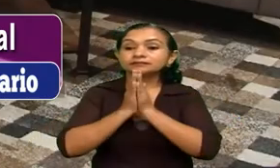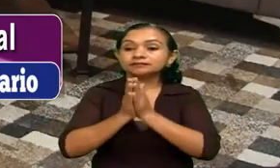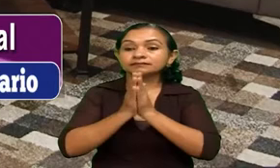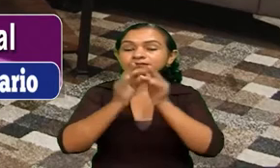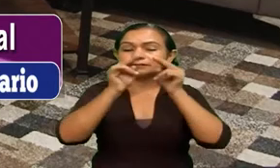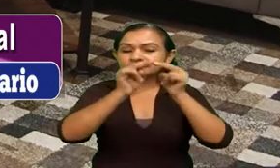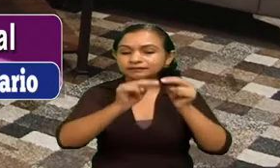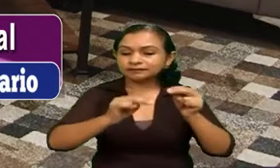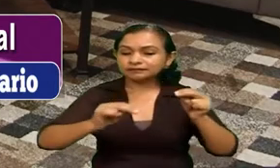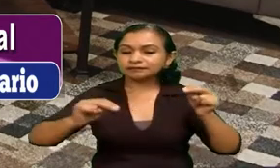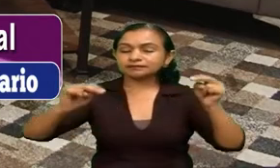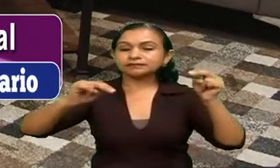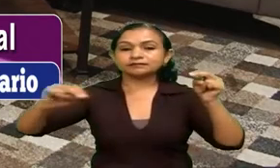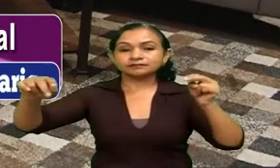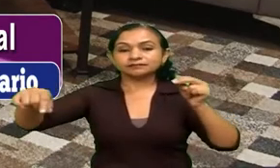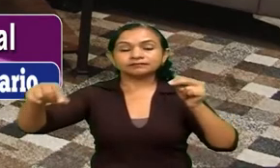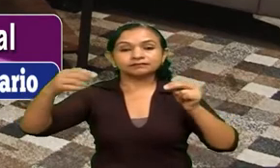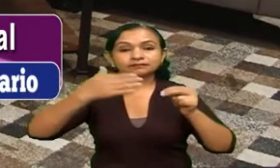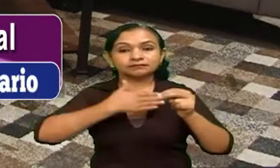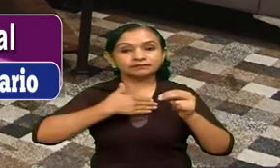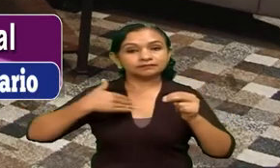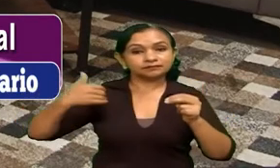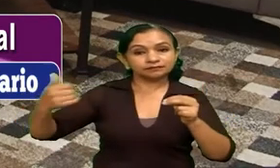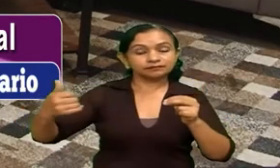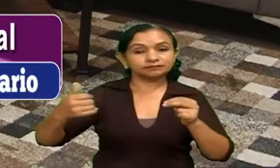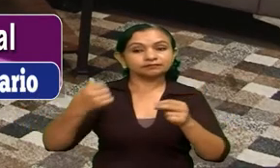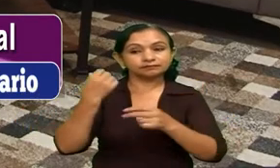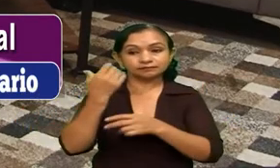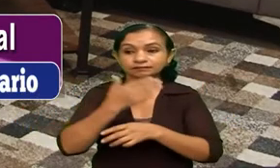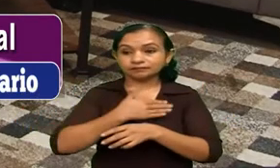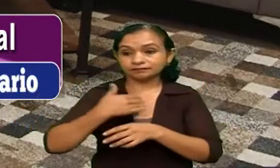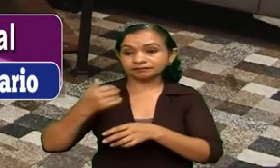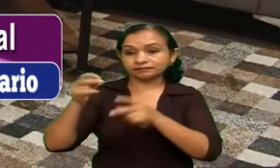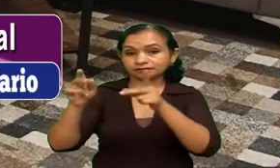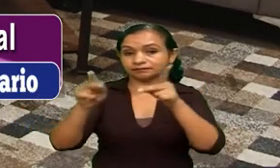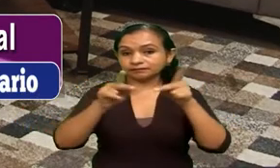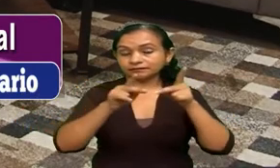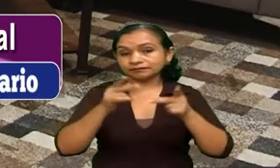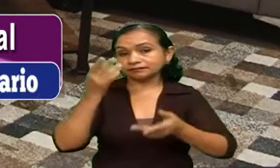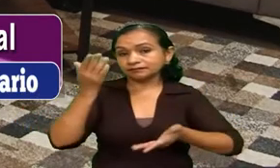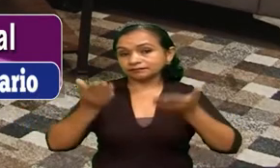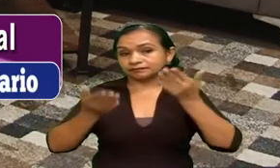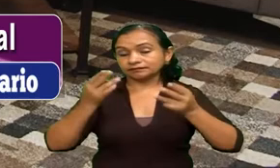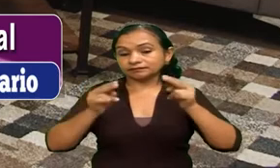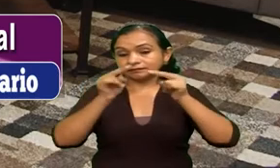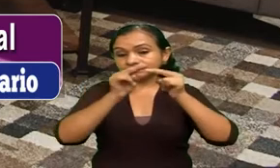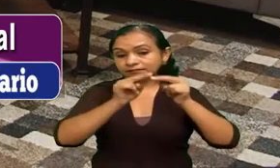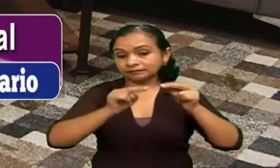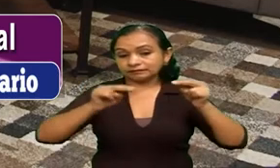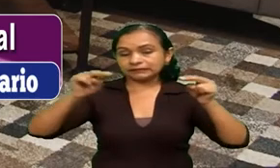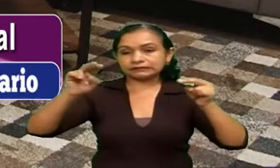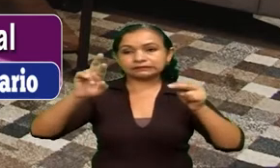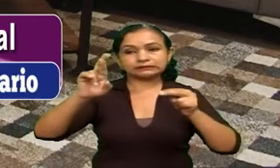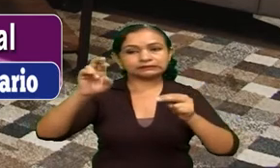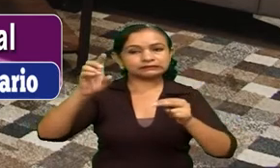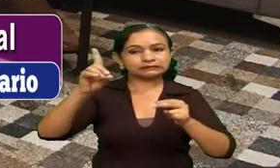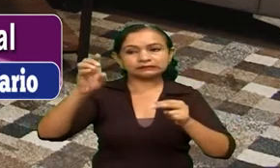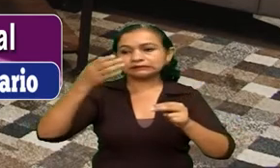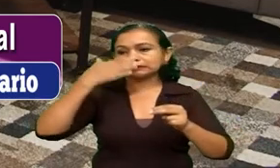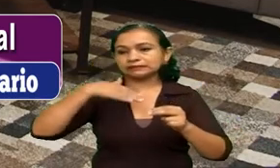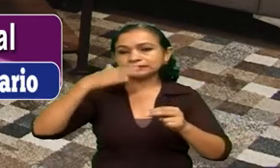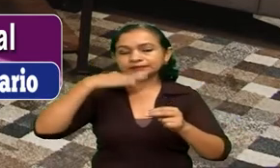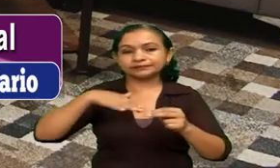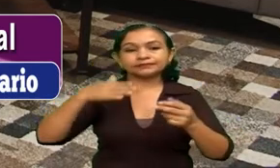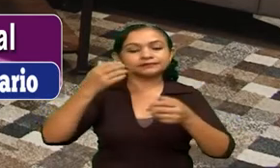al que no tiene y mejorársela al que la tiene. Porque de repente tenés energía, pero las redes no están en óptimas condiciones, y en eso